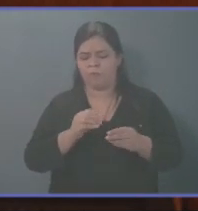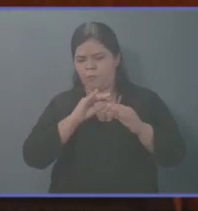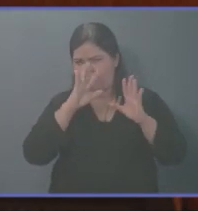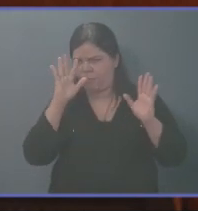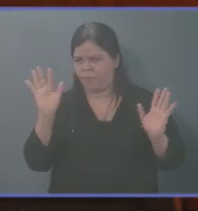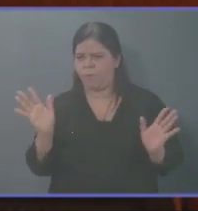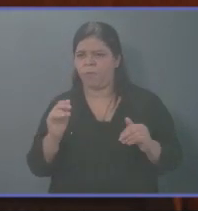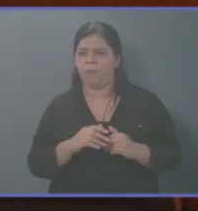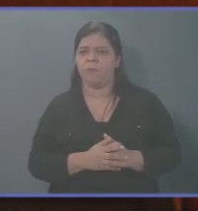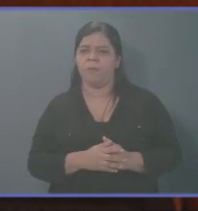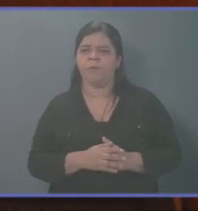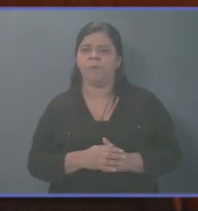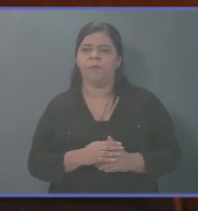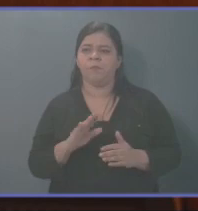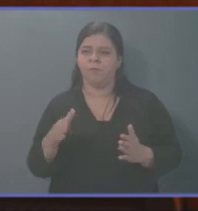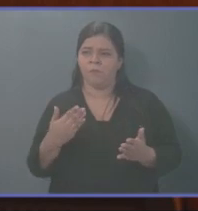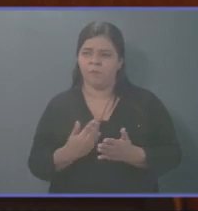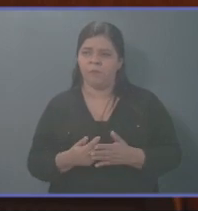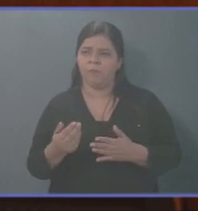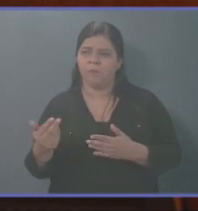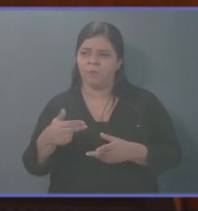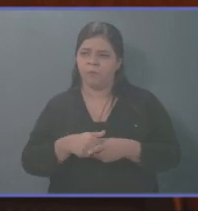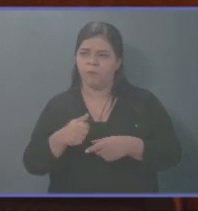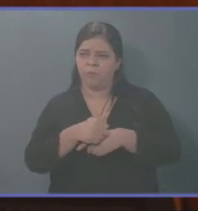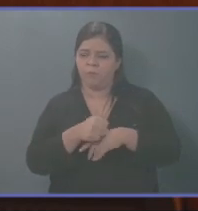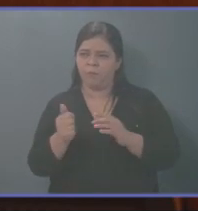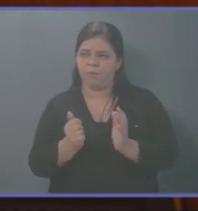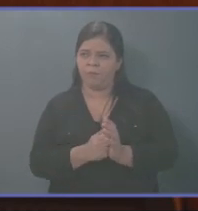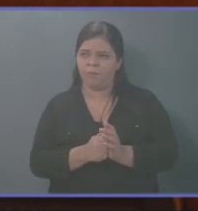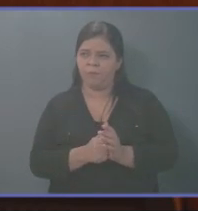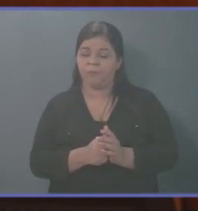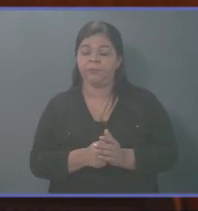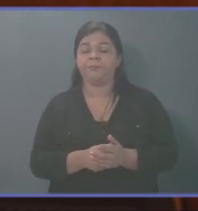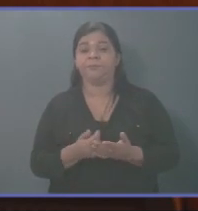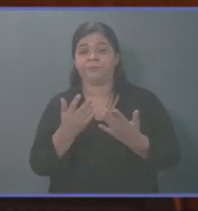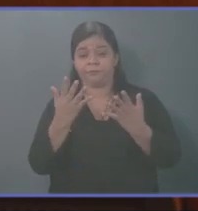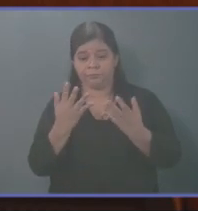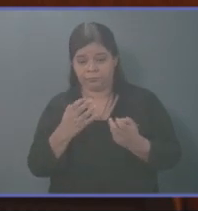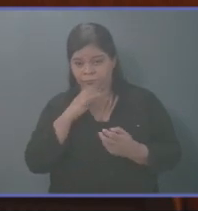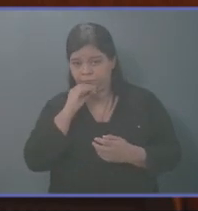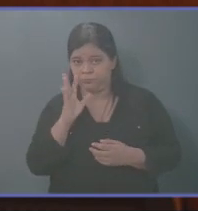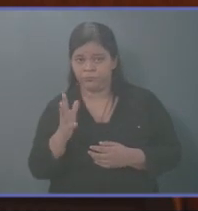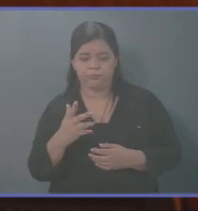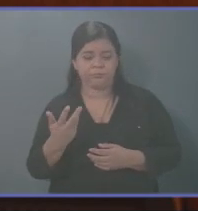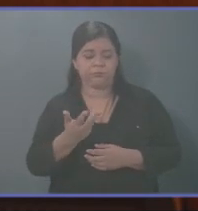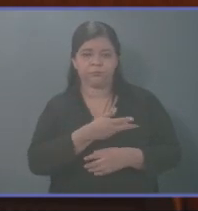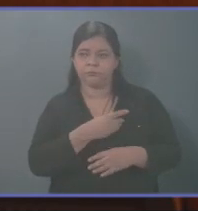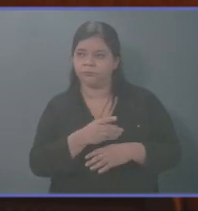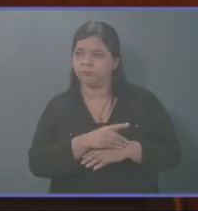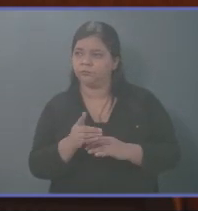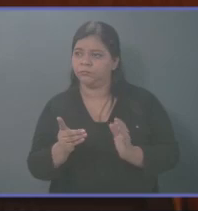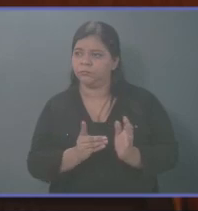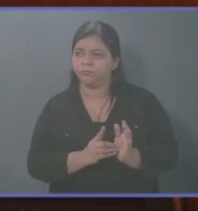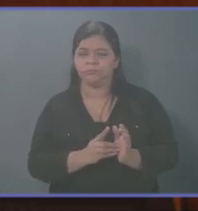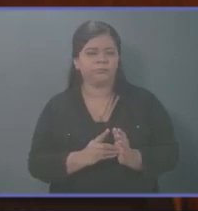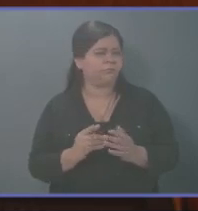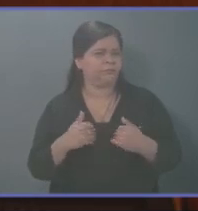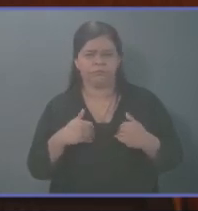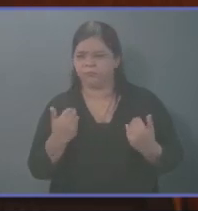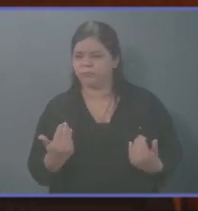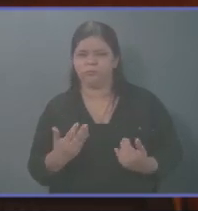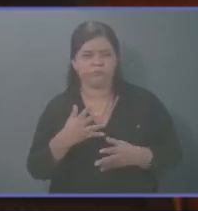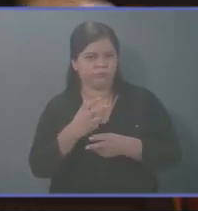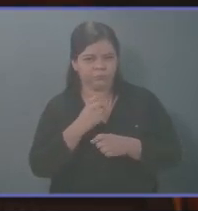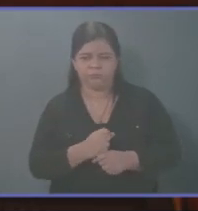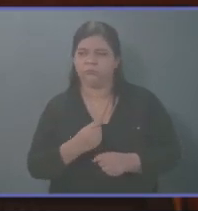Por supuesto, dentro de eso está la Asamblea Legislativa, que dicho sea de paso, nosotros los diputados no tenemos